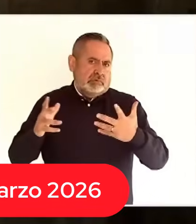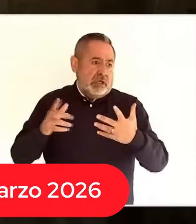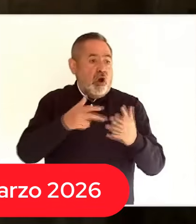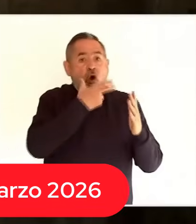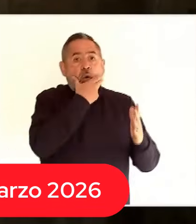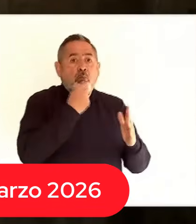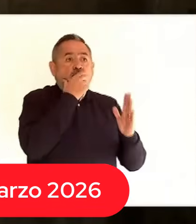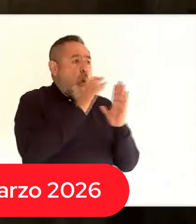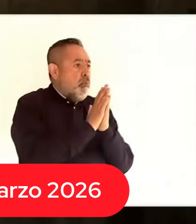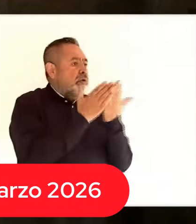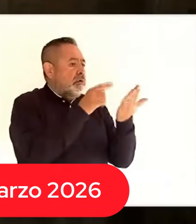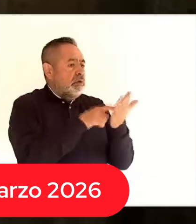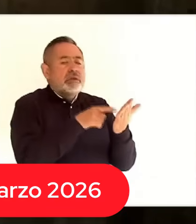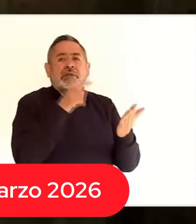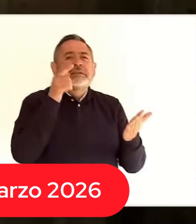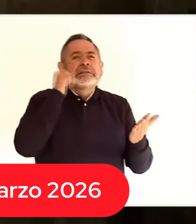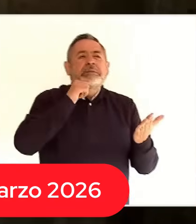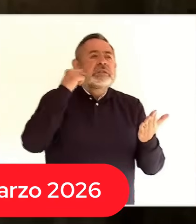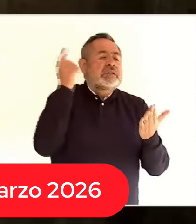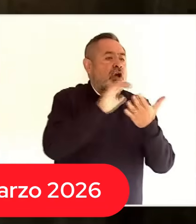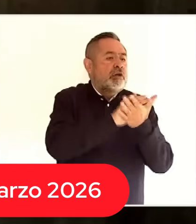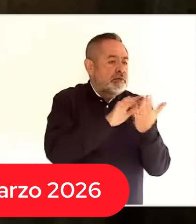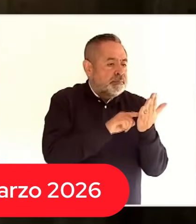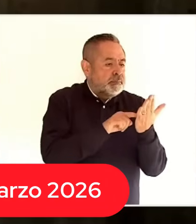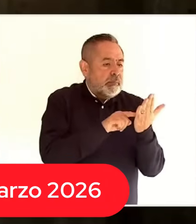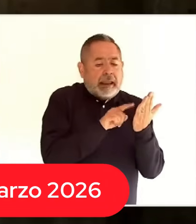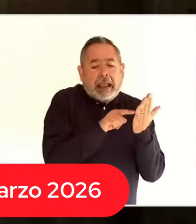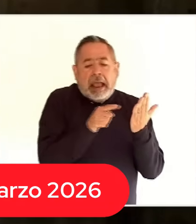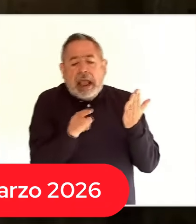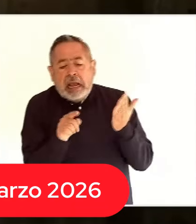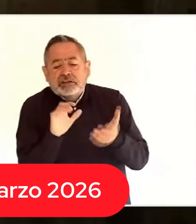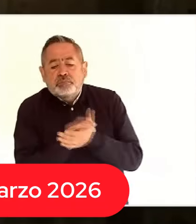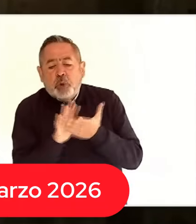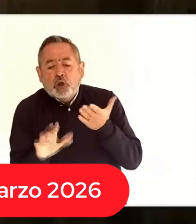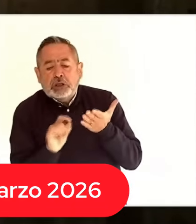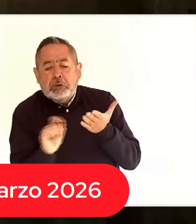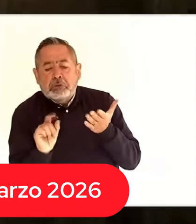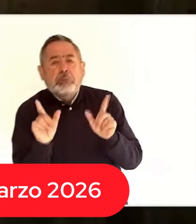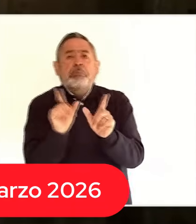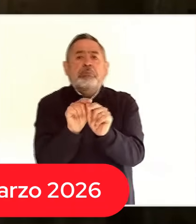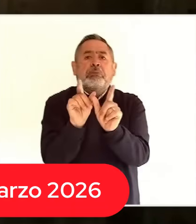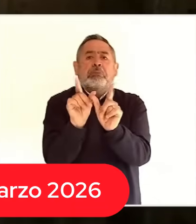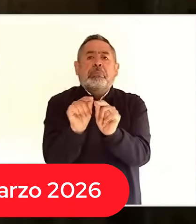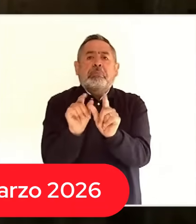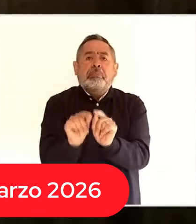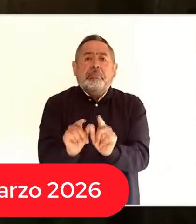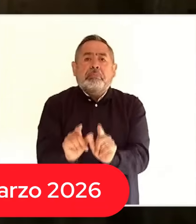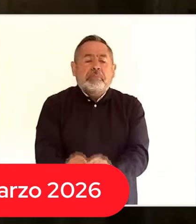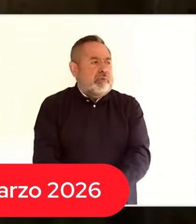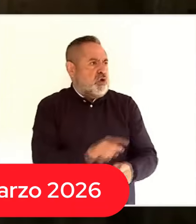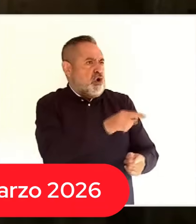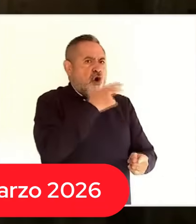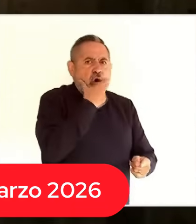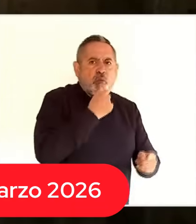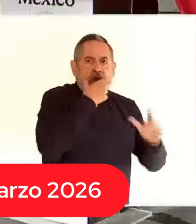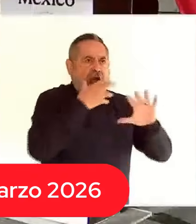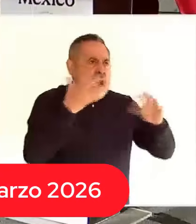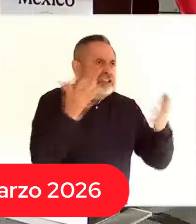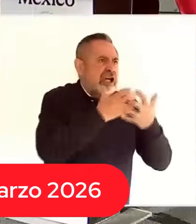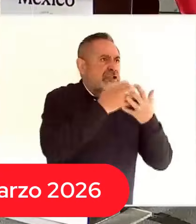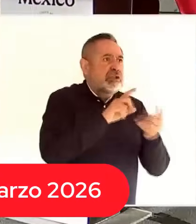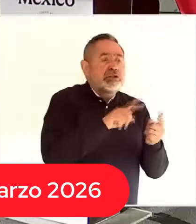ha reducido su papel a una nota al pie, a una mención secundaria subordinada